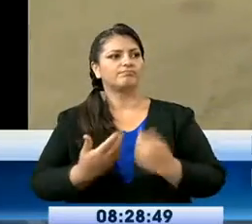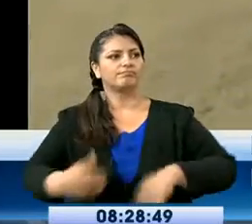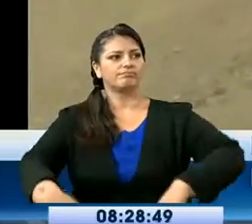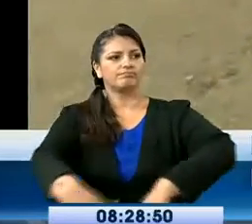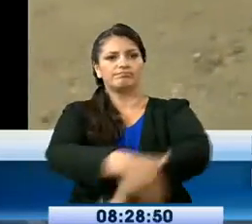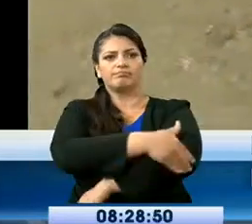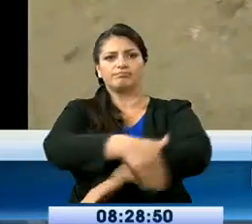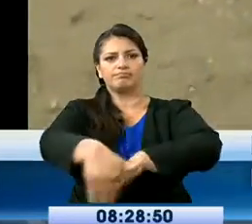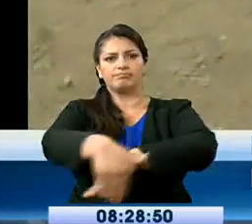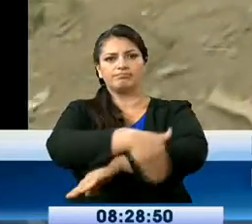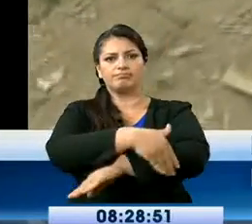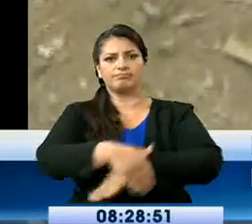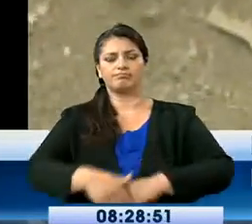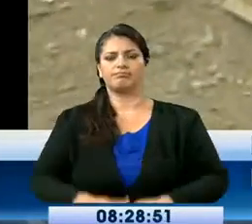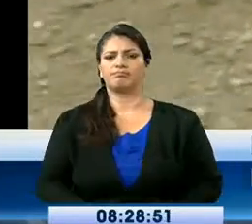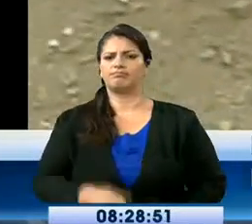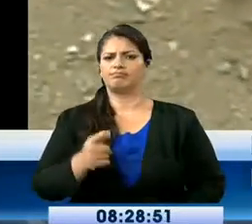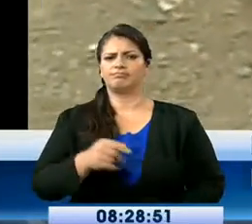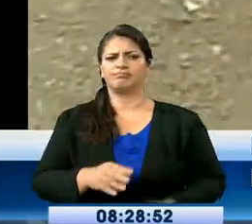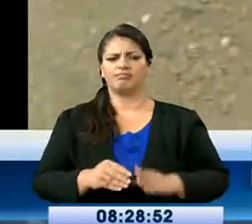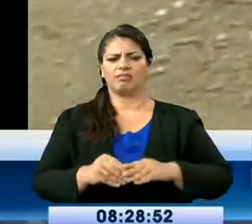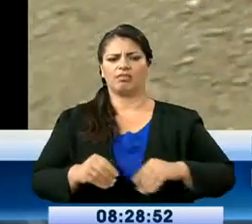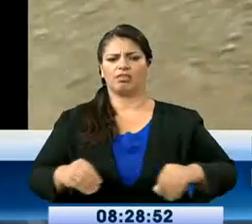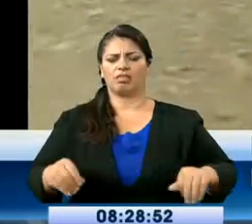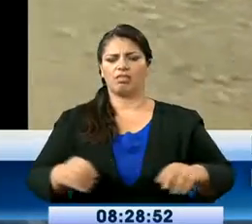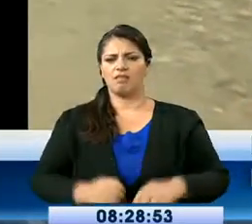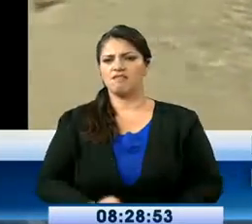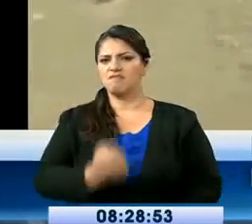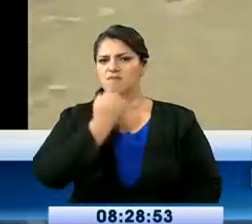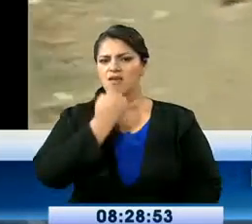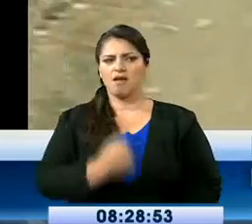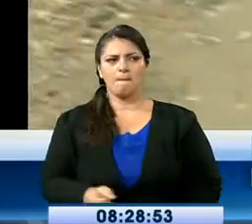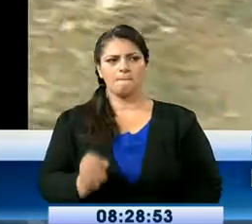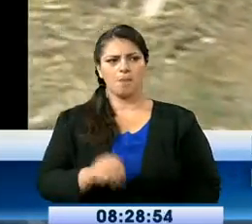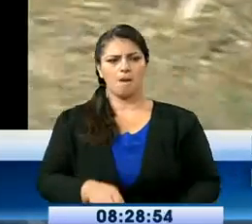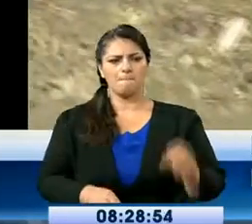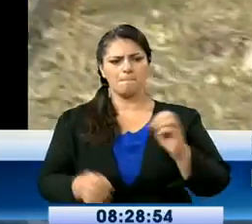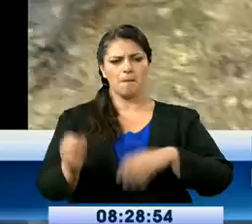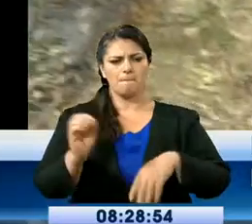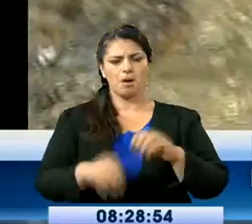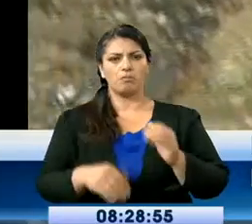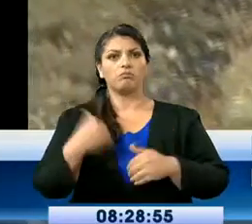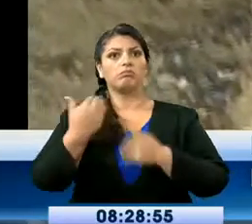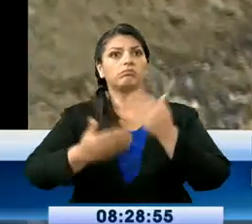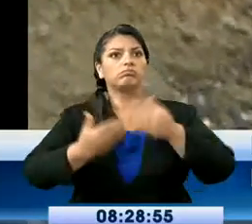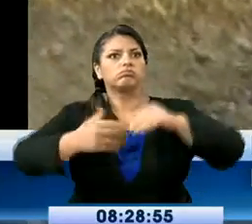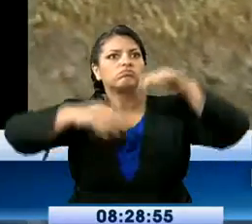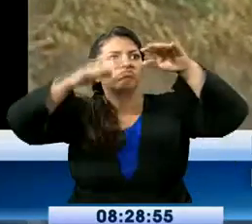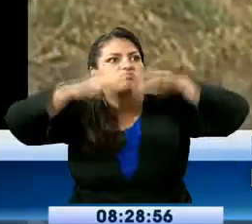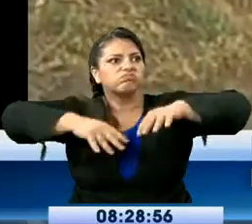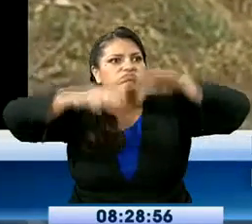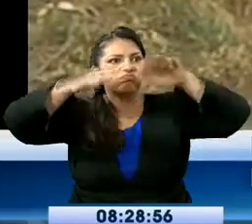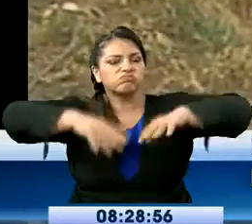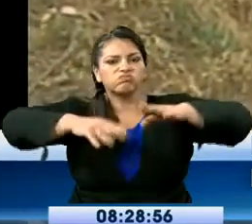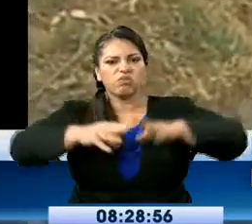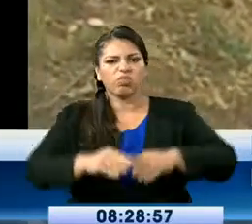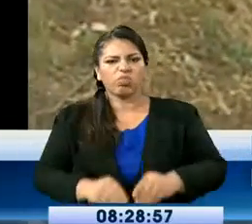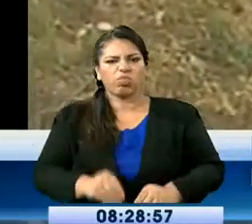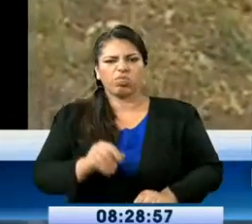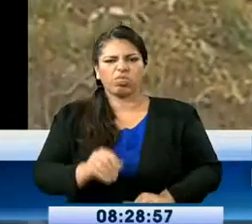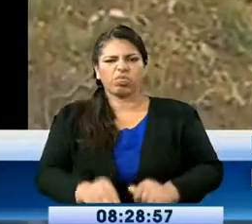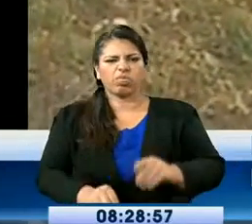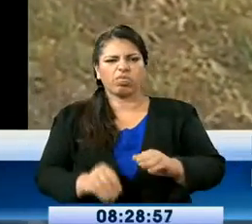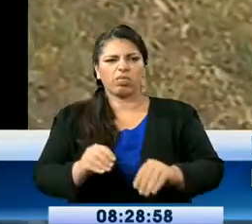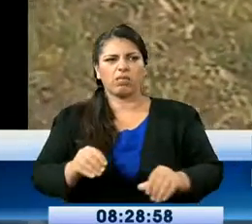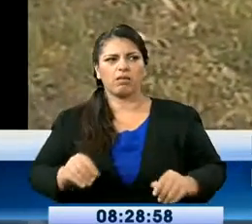Están llenas de tierra, de piedras, y así esto se forma lodo. Imagínense cómo evacúa, por ejemplo, una... Allá no puede